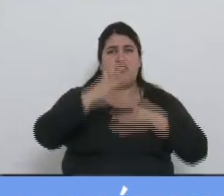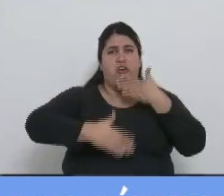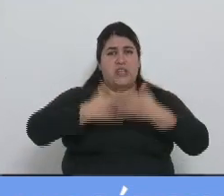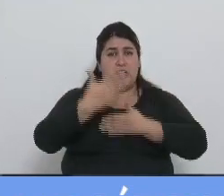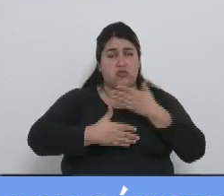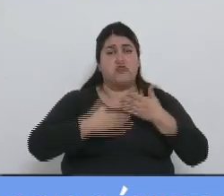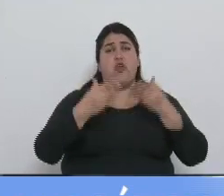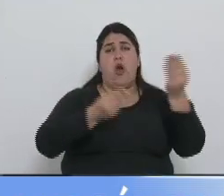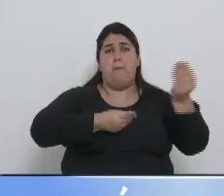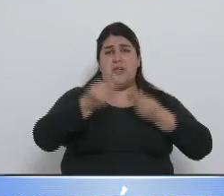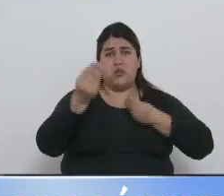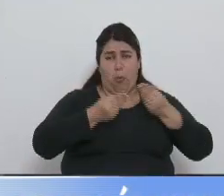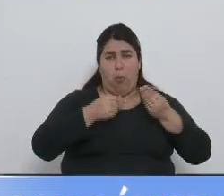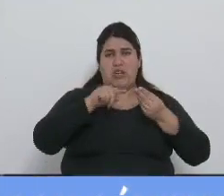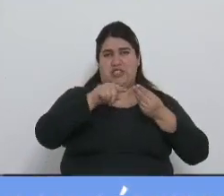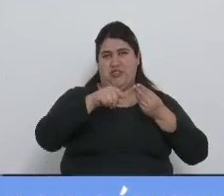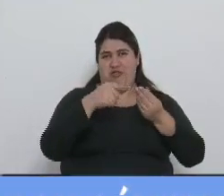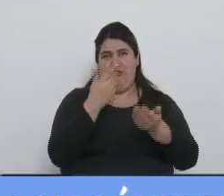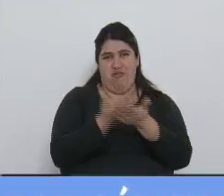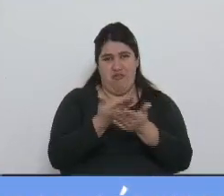Presupuesto y Hacienda, inclusive